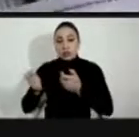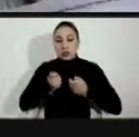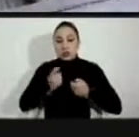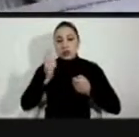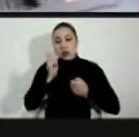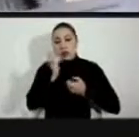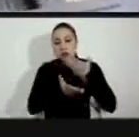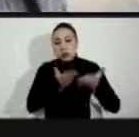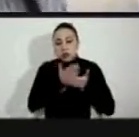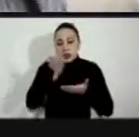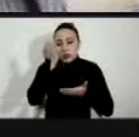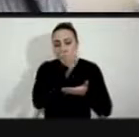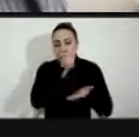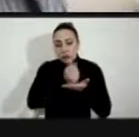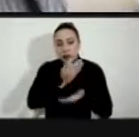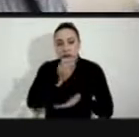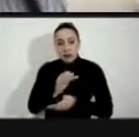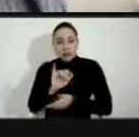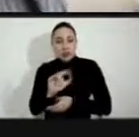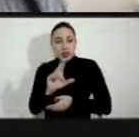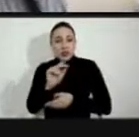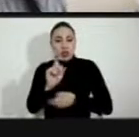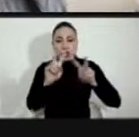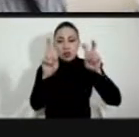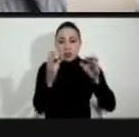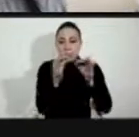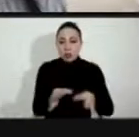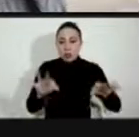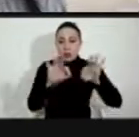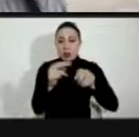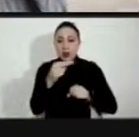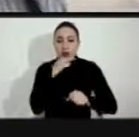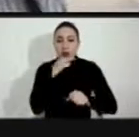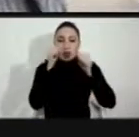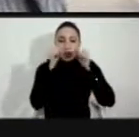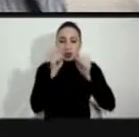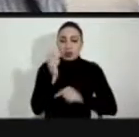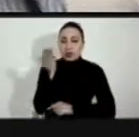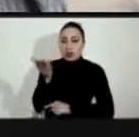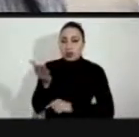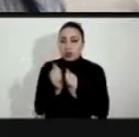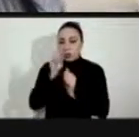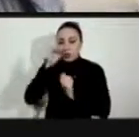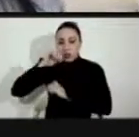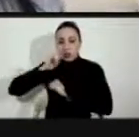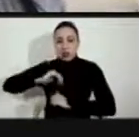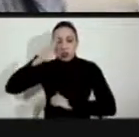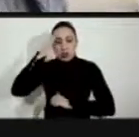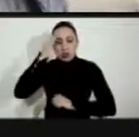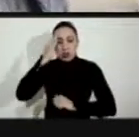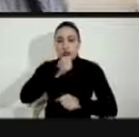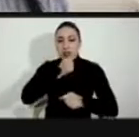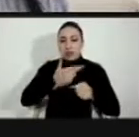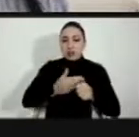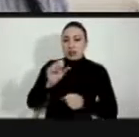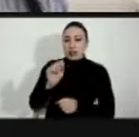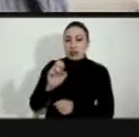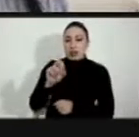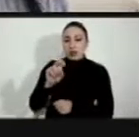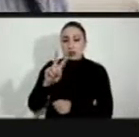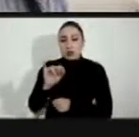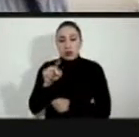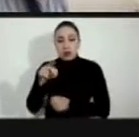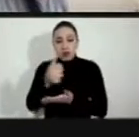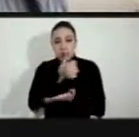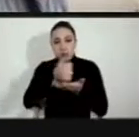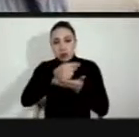proposición con punto de acuerdo por el que se solicita de manera respetuosa a la persona titular de la Secretaría de Desarrollo Urbano y Vivienda de la Ciudad de México a que en el ámbito de